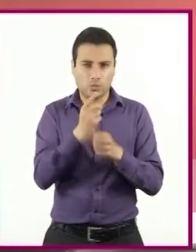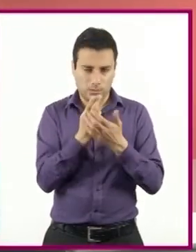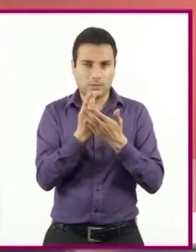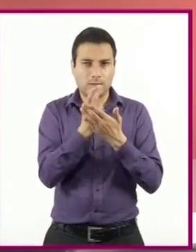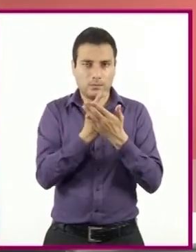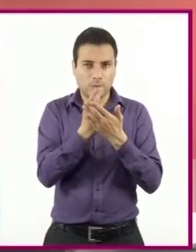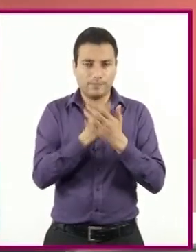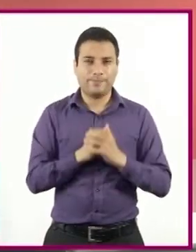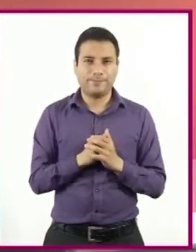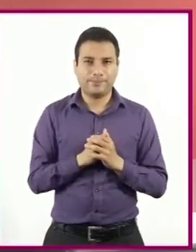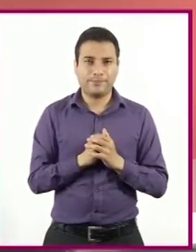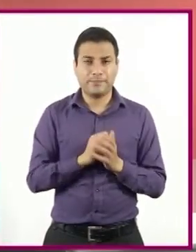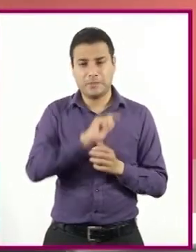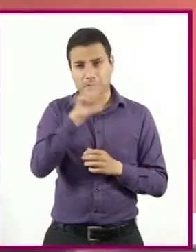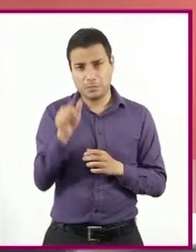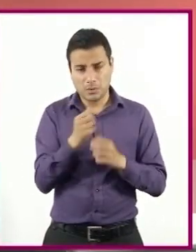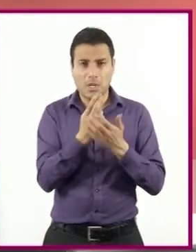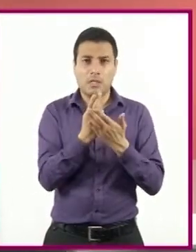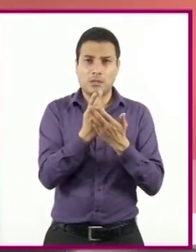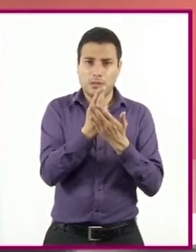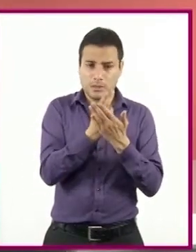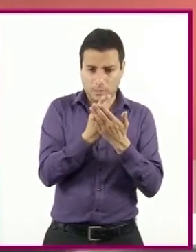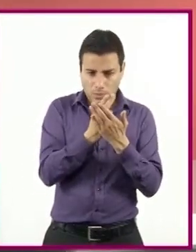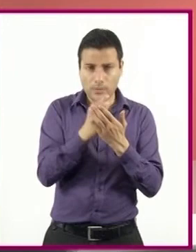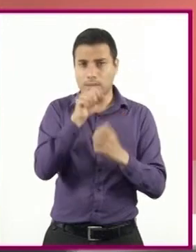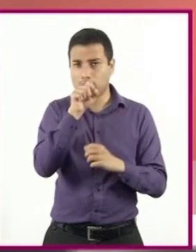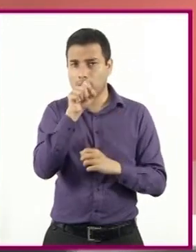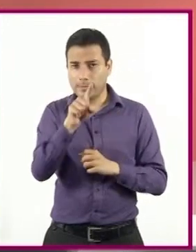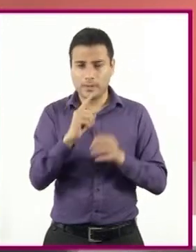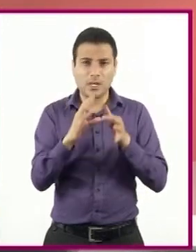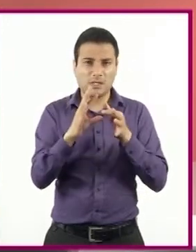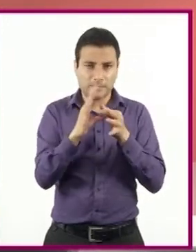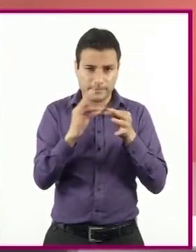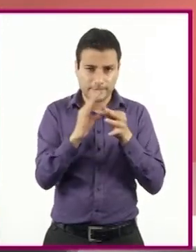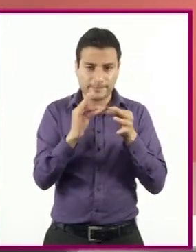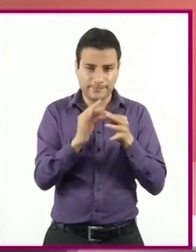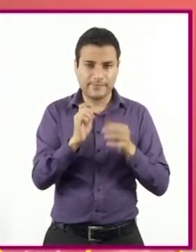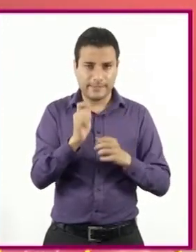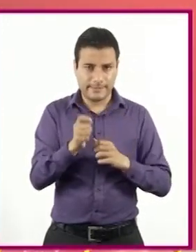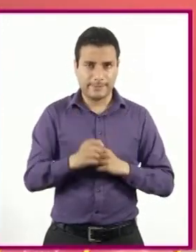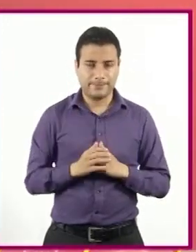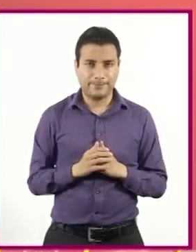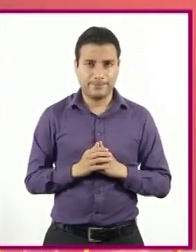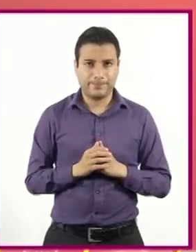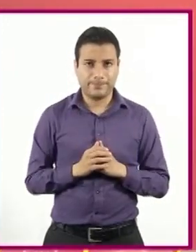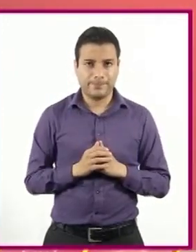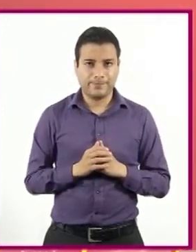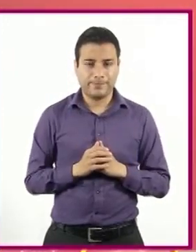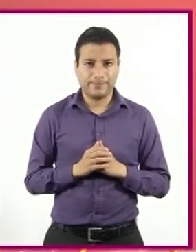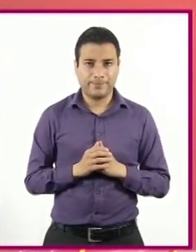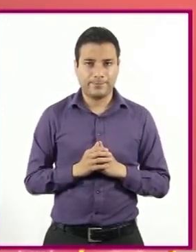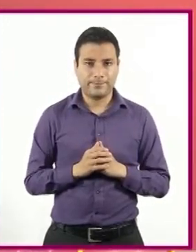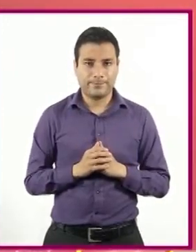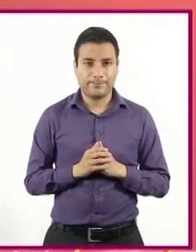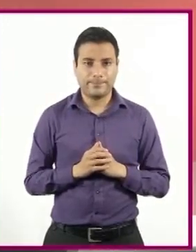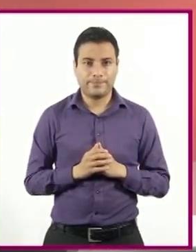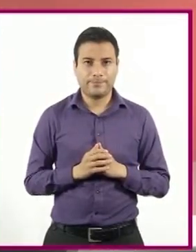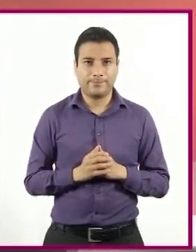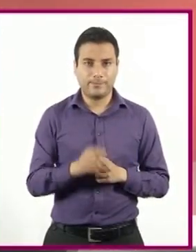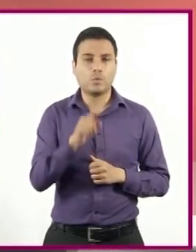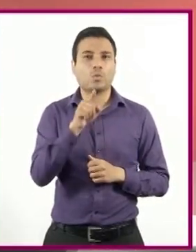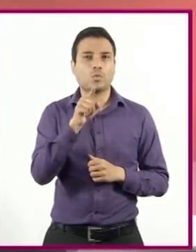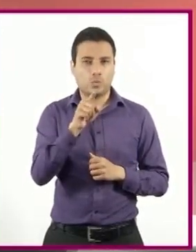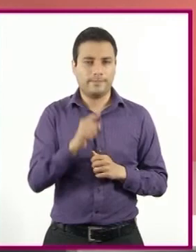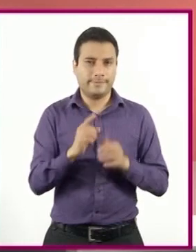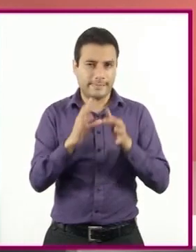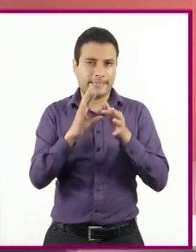ello y acompañen cada dibujo con una descripción de lo que ocurre. Explicación. Expliquen con sus